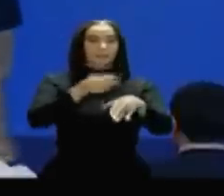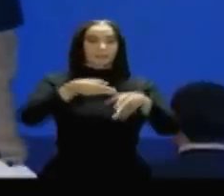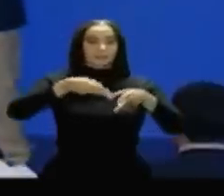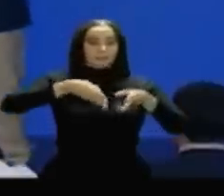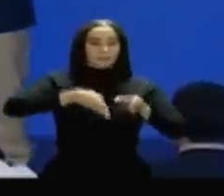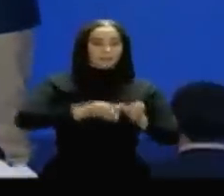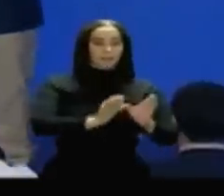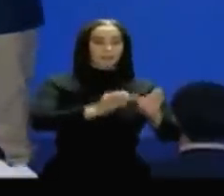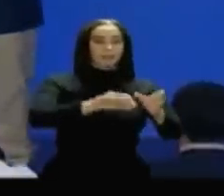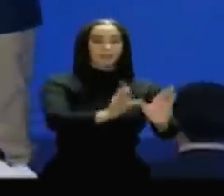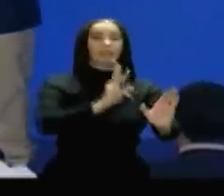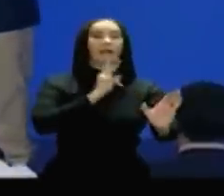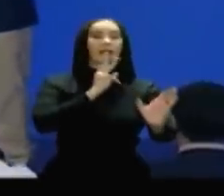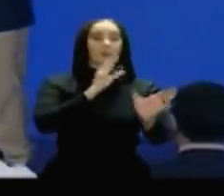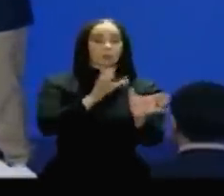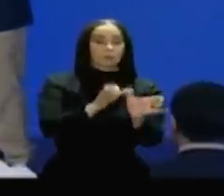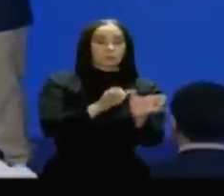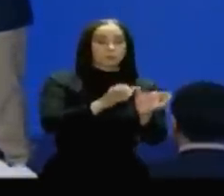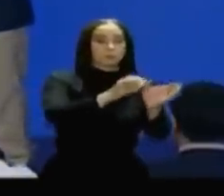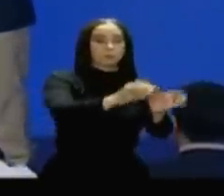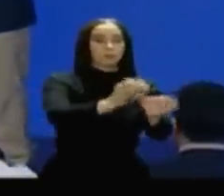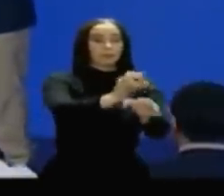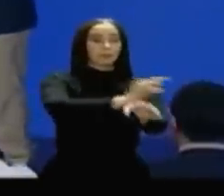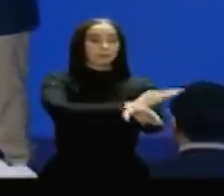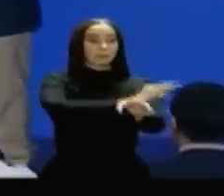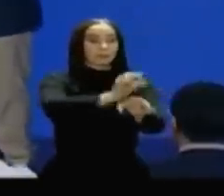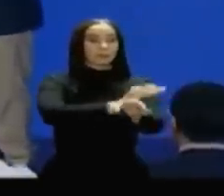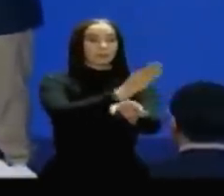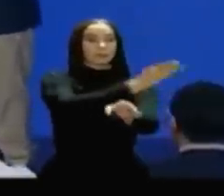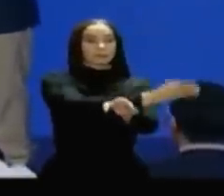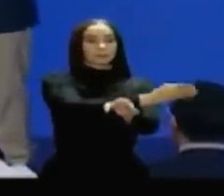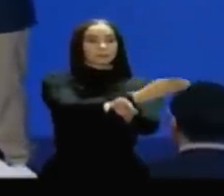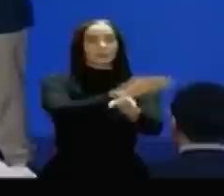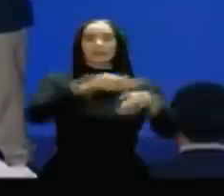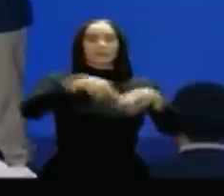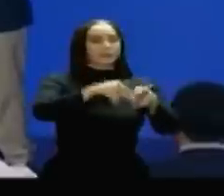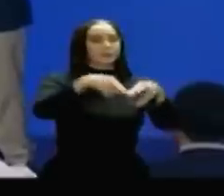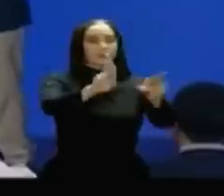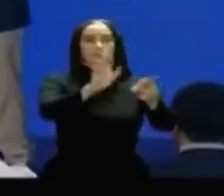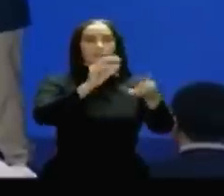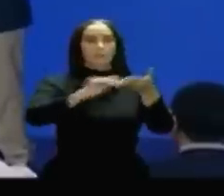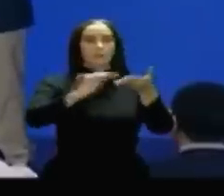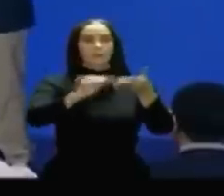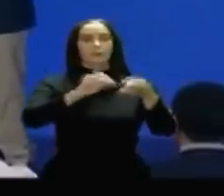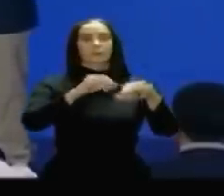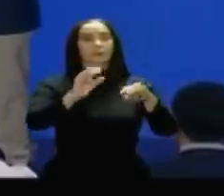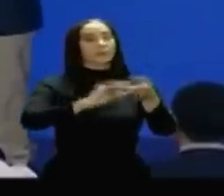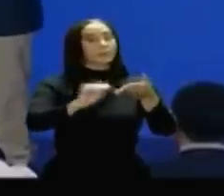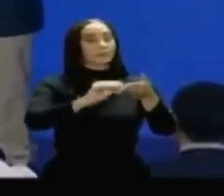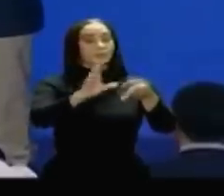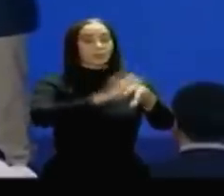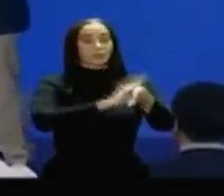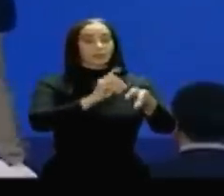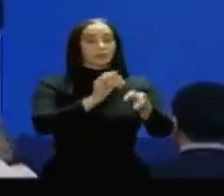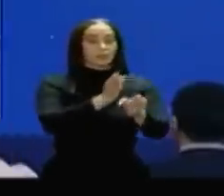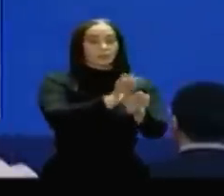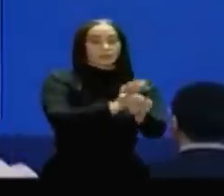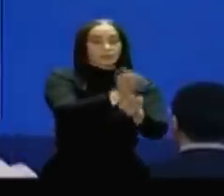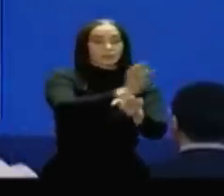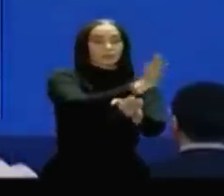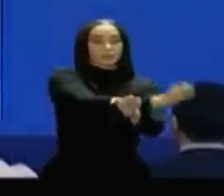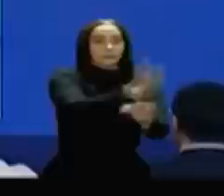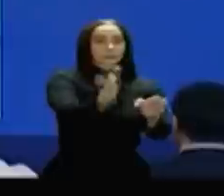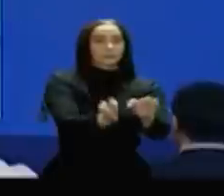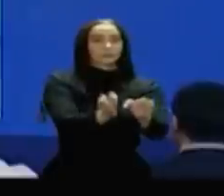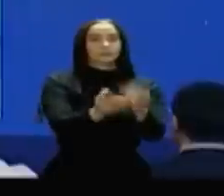río. Yo conversaba con un técnico, siempre hablo con ellos, digamos que son de alto nivel, gente que no es